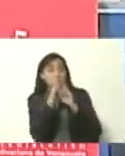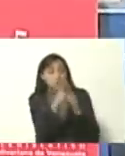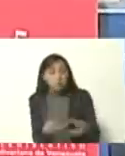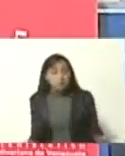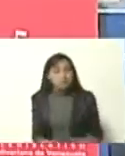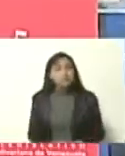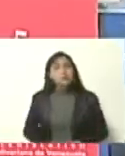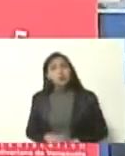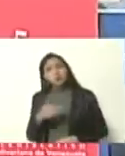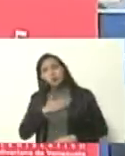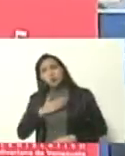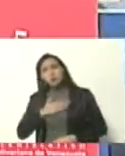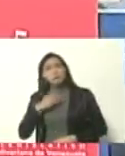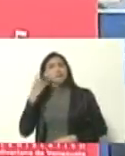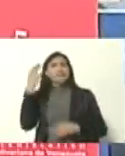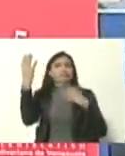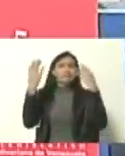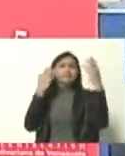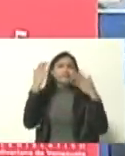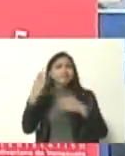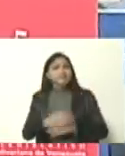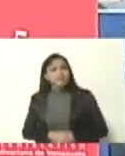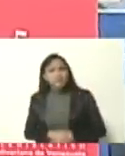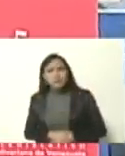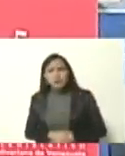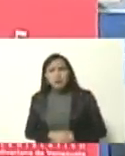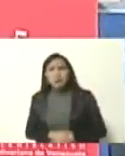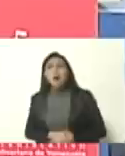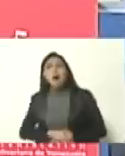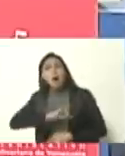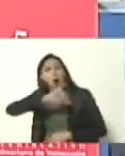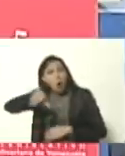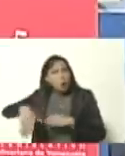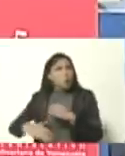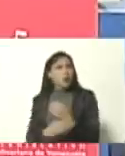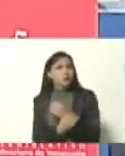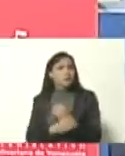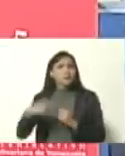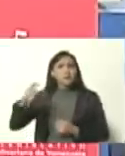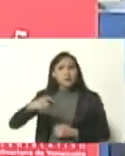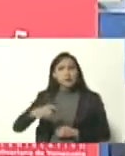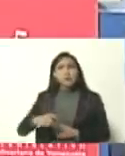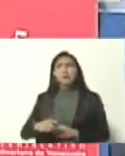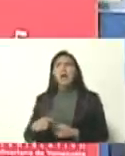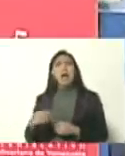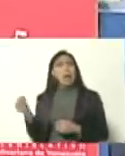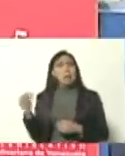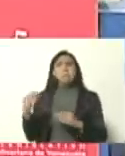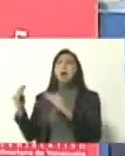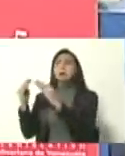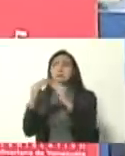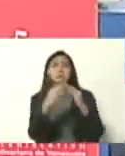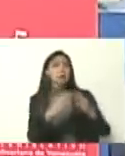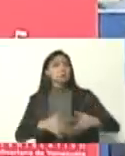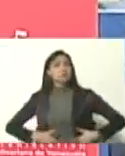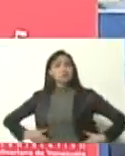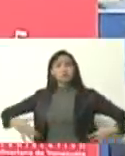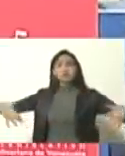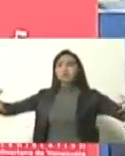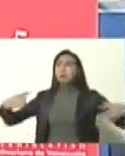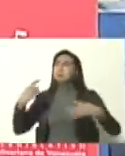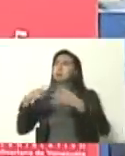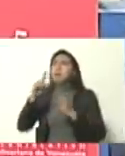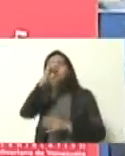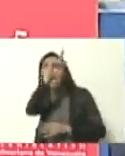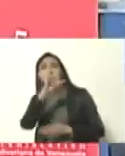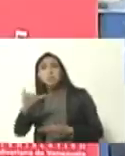imagino que el señor Gustavo Guaidó, hermano de Juan Guaidó, necesita otro penthouse en Miami, en Brickell, o necesita comprarse un barco